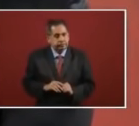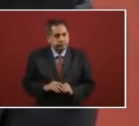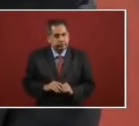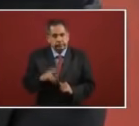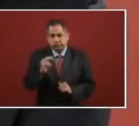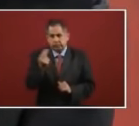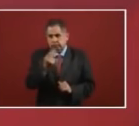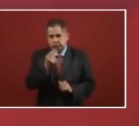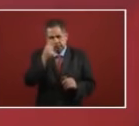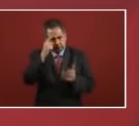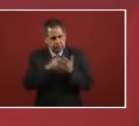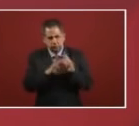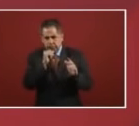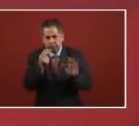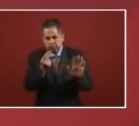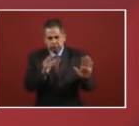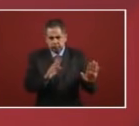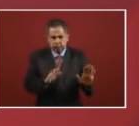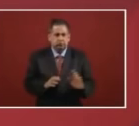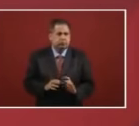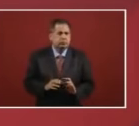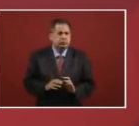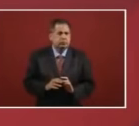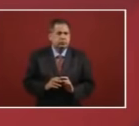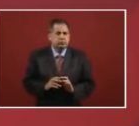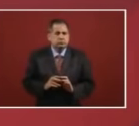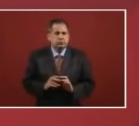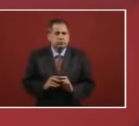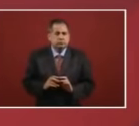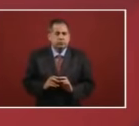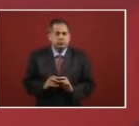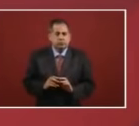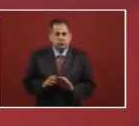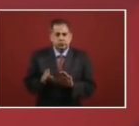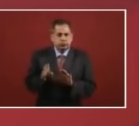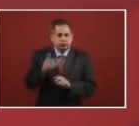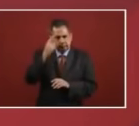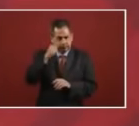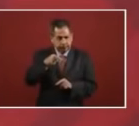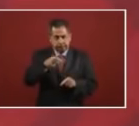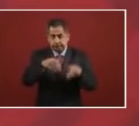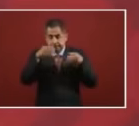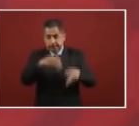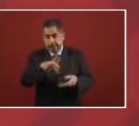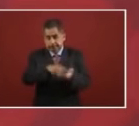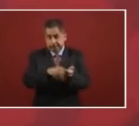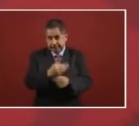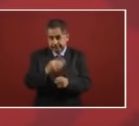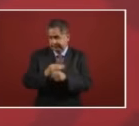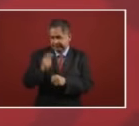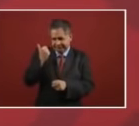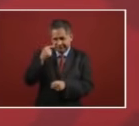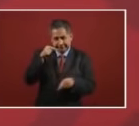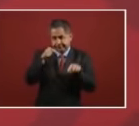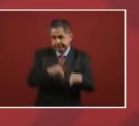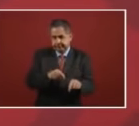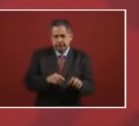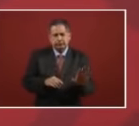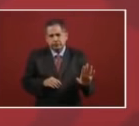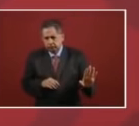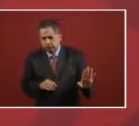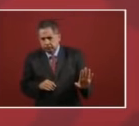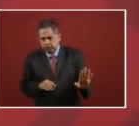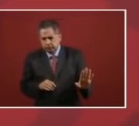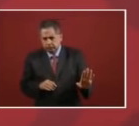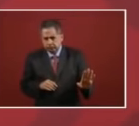necesitamos i para atender estos casos de